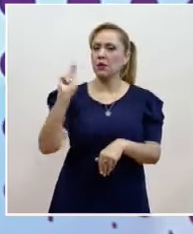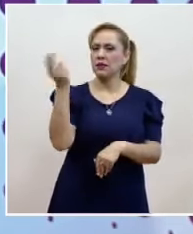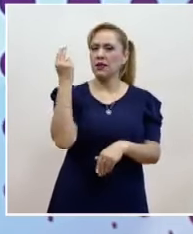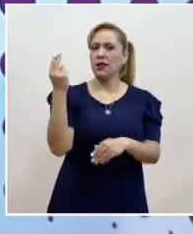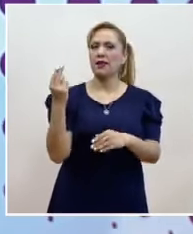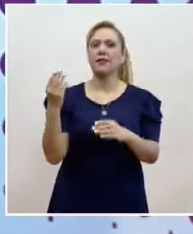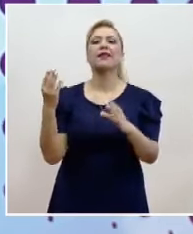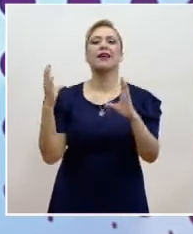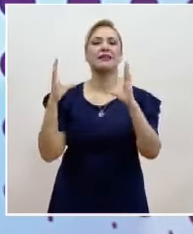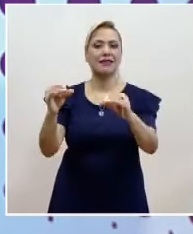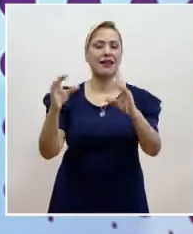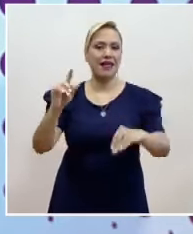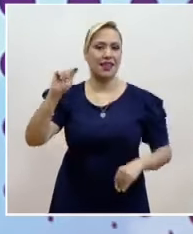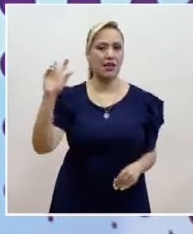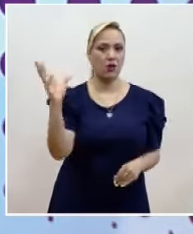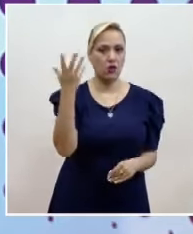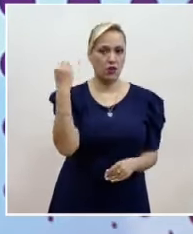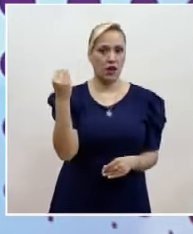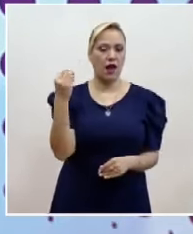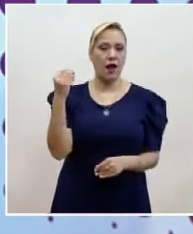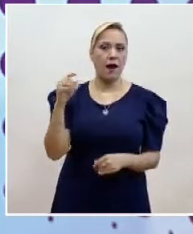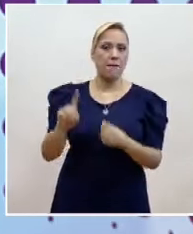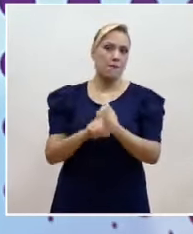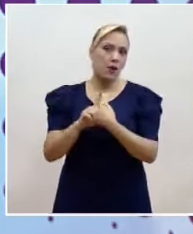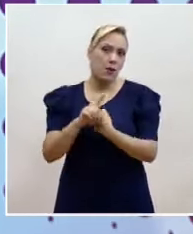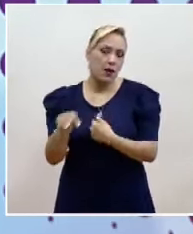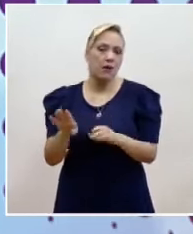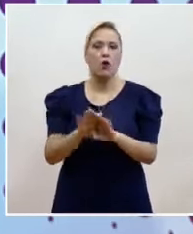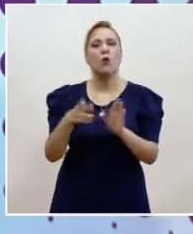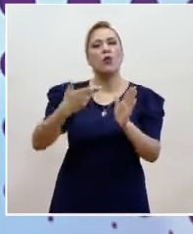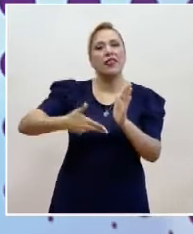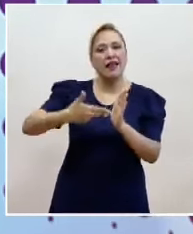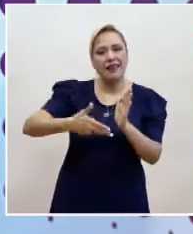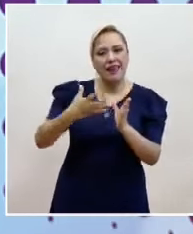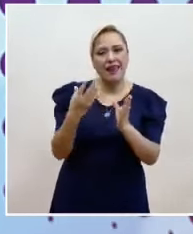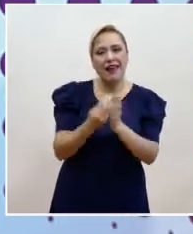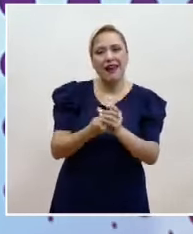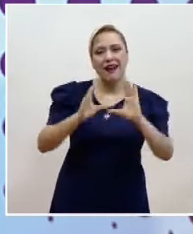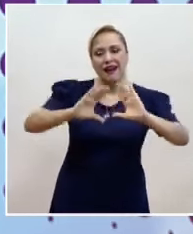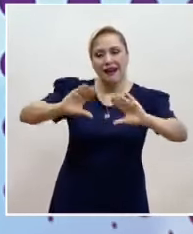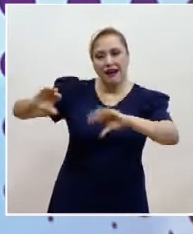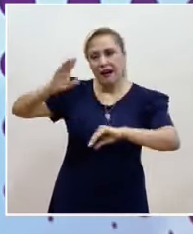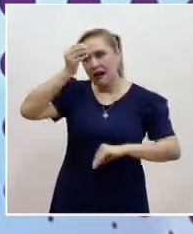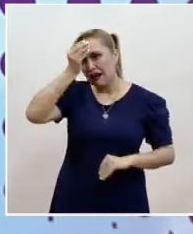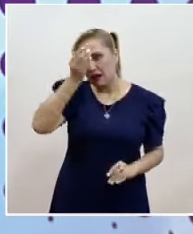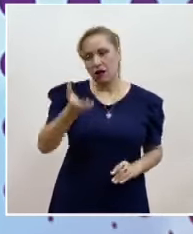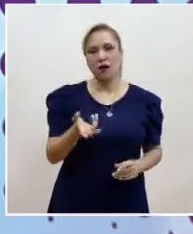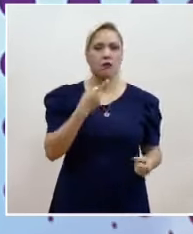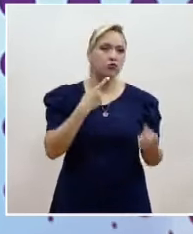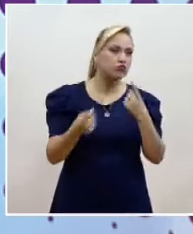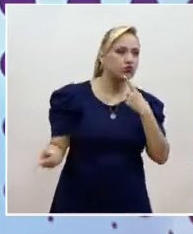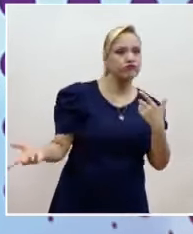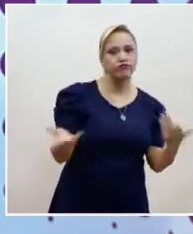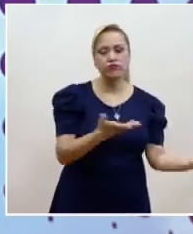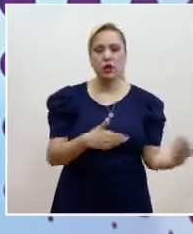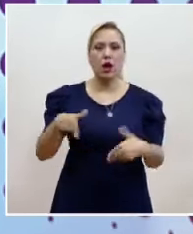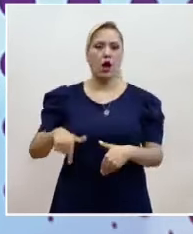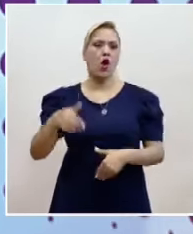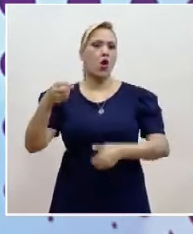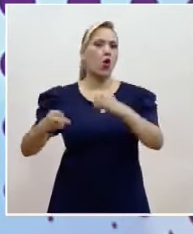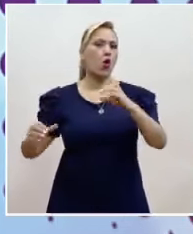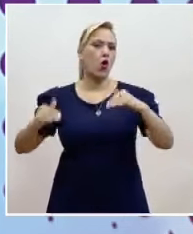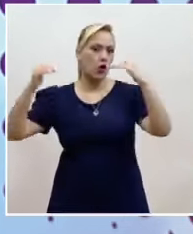ver los problemas que se pueden encontrar ahí a manera de taller y creo que eso discutirlo. Afortunadamente, pues la Corte, el Consejo de